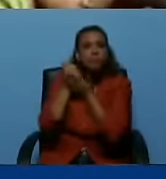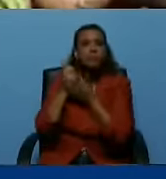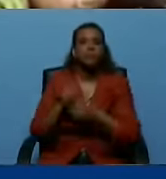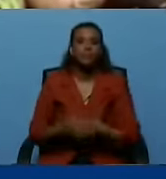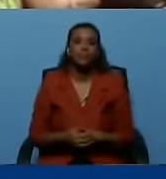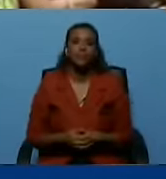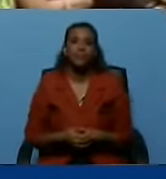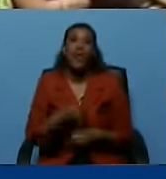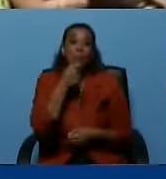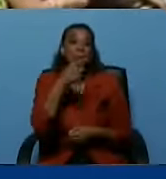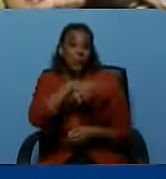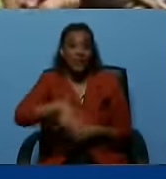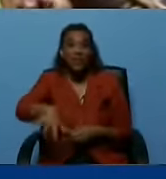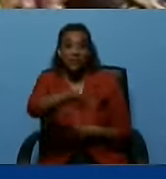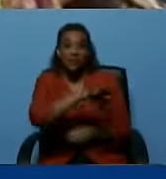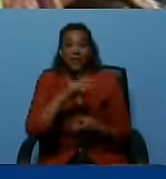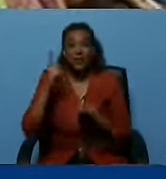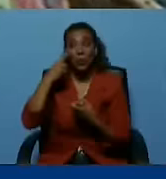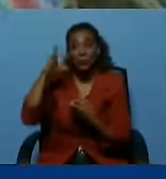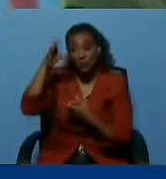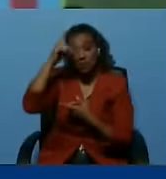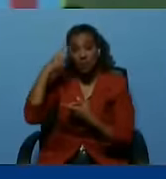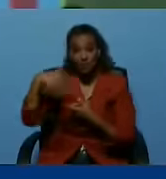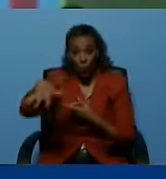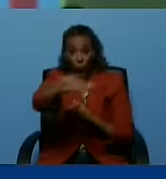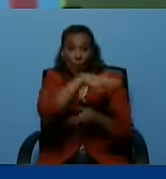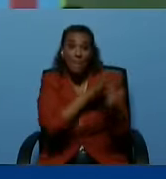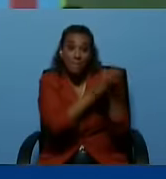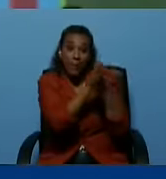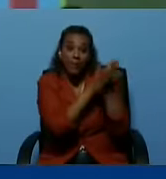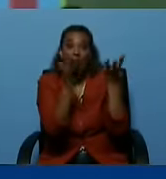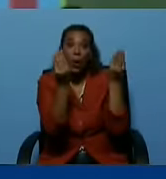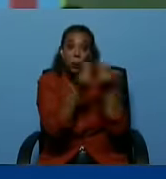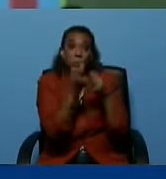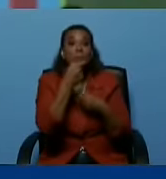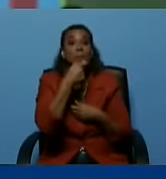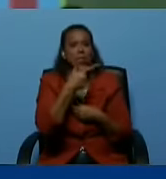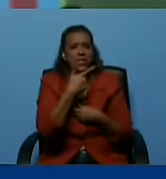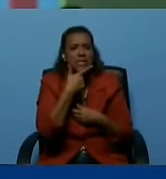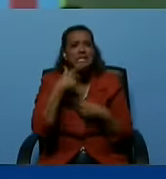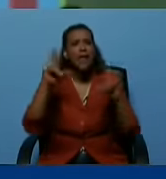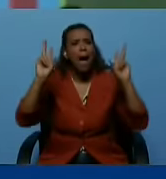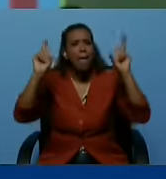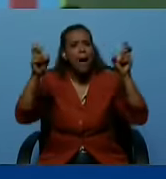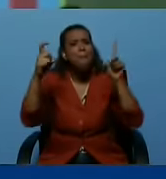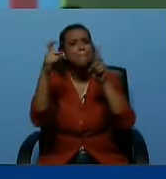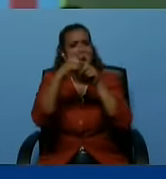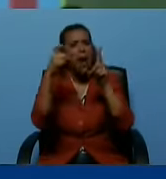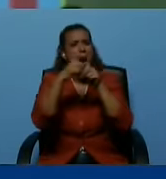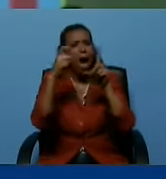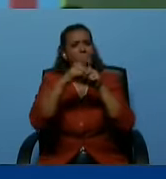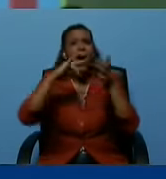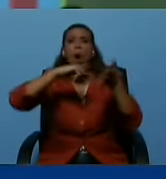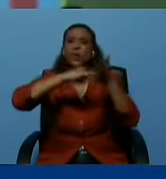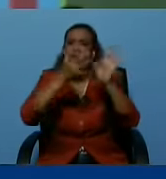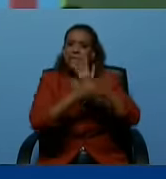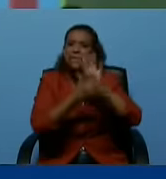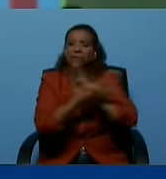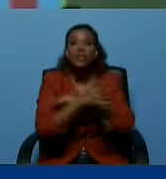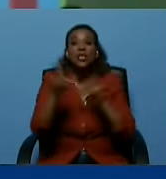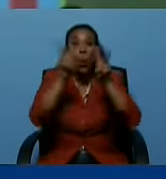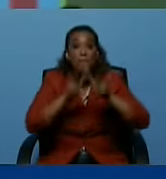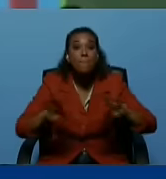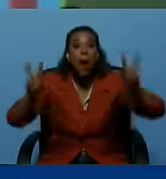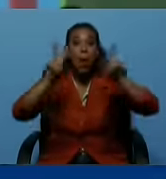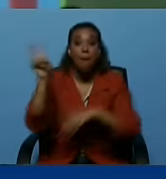Esto es muy bonito aquí, Delcy. Emprender juntos. Miren, miren los conceptos. Estos son los valores de la Venezuela